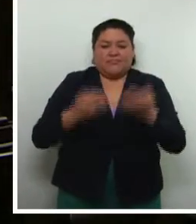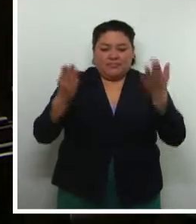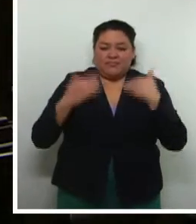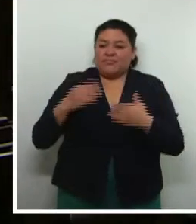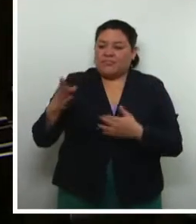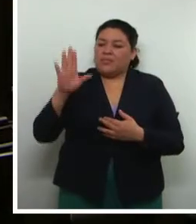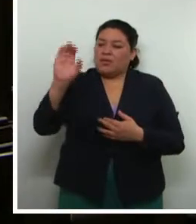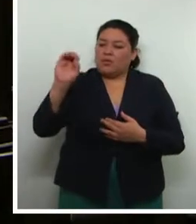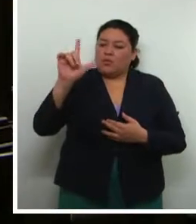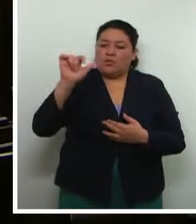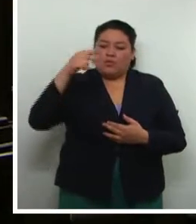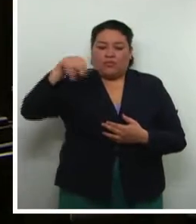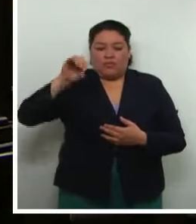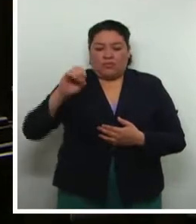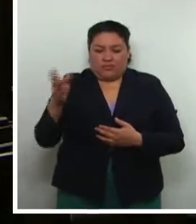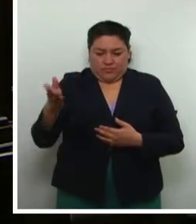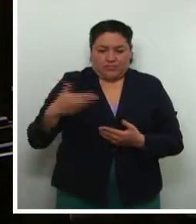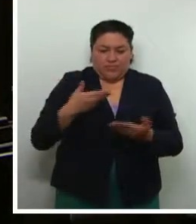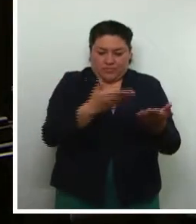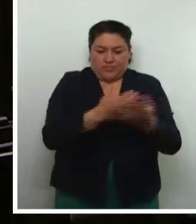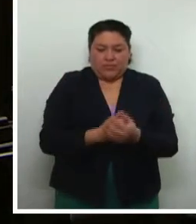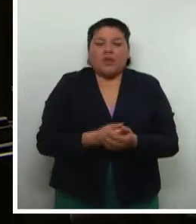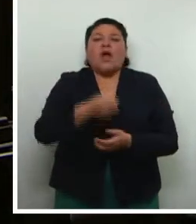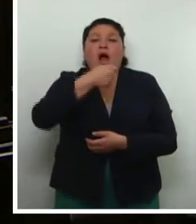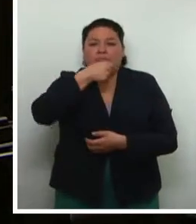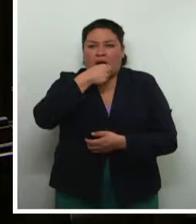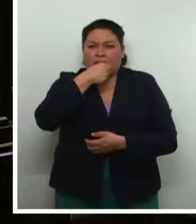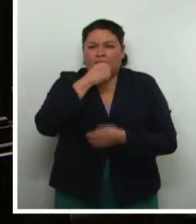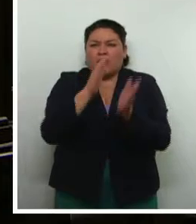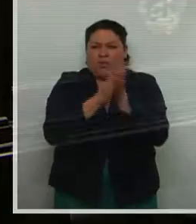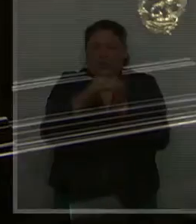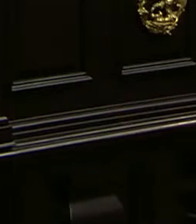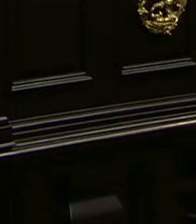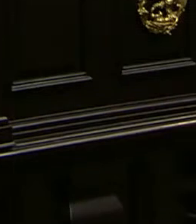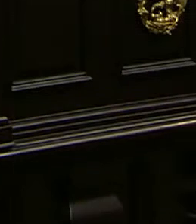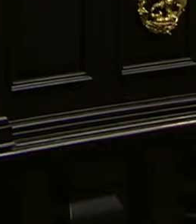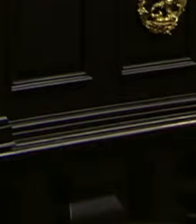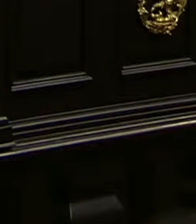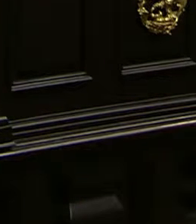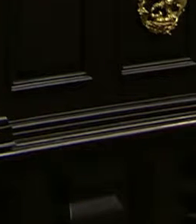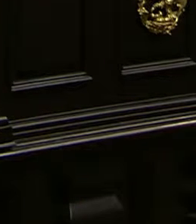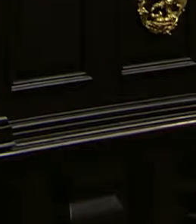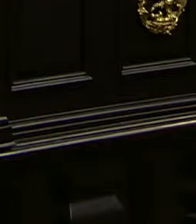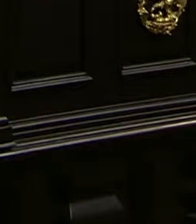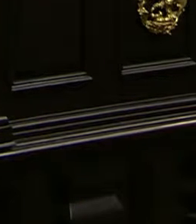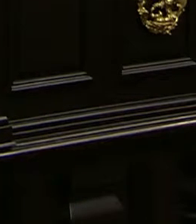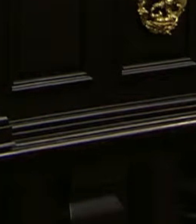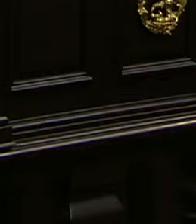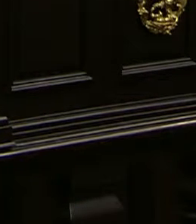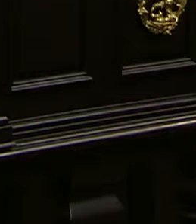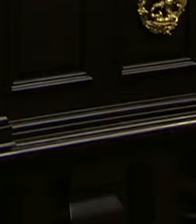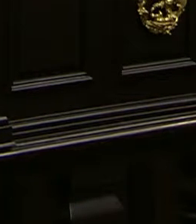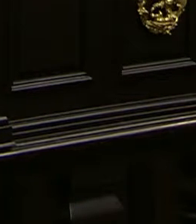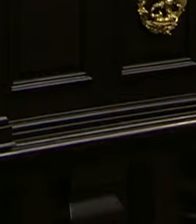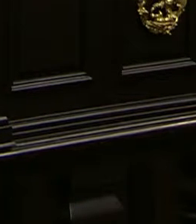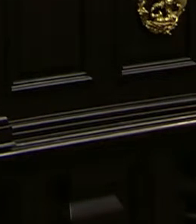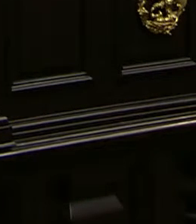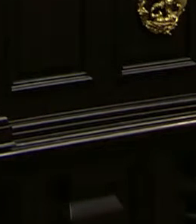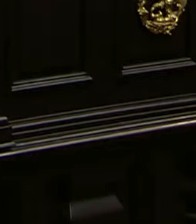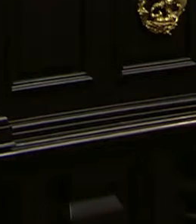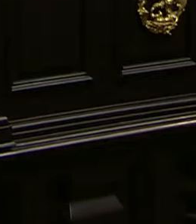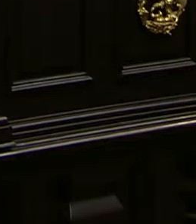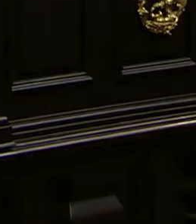por favor, con sonido ahí en la curul del diputado Bolaños, en la 103. Sí, nada más para observar